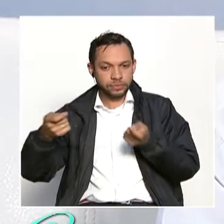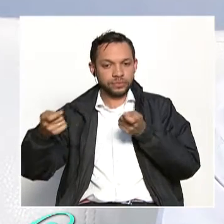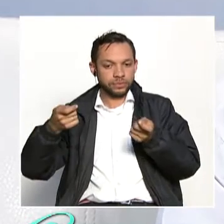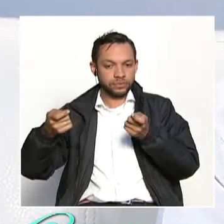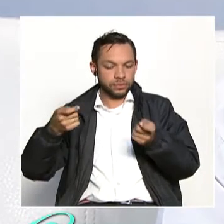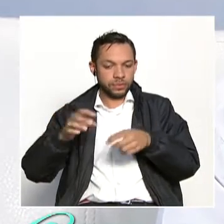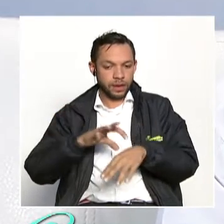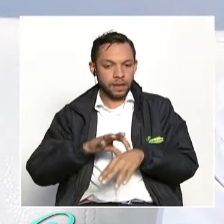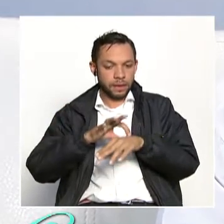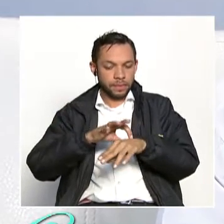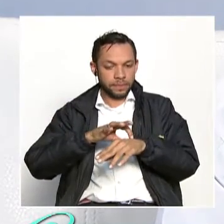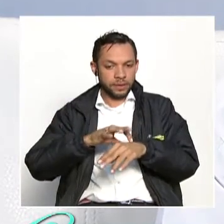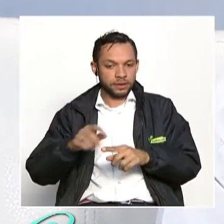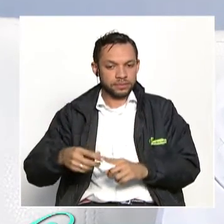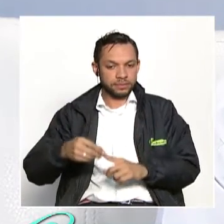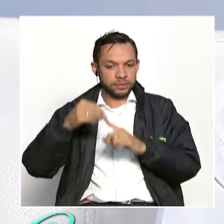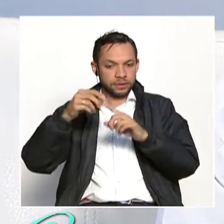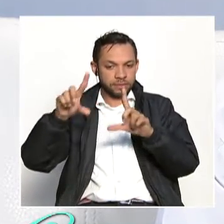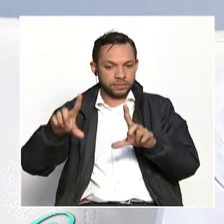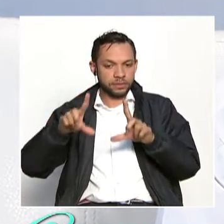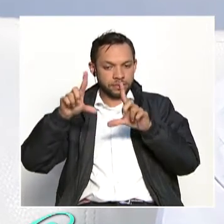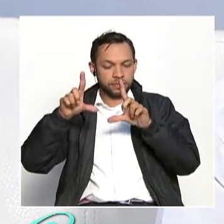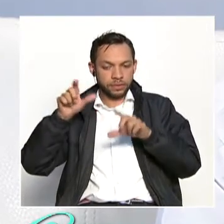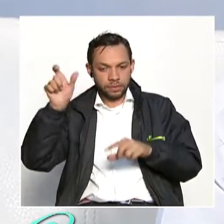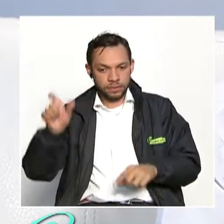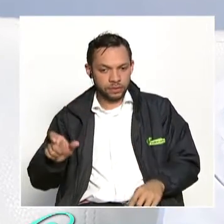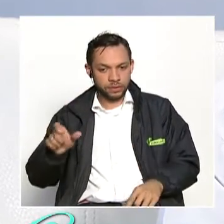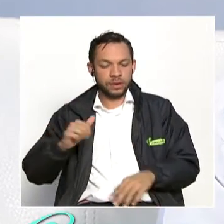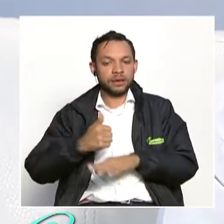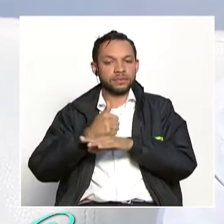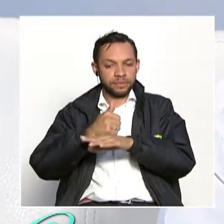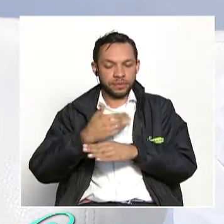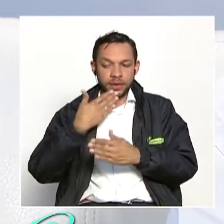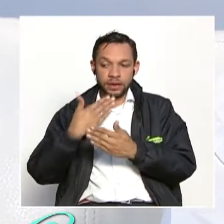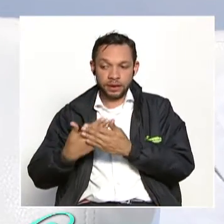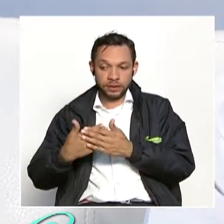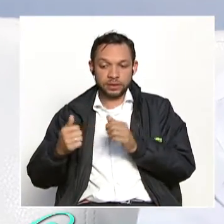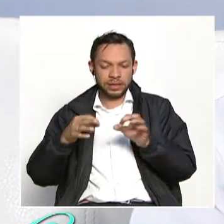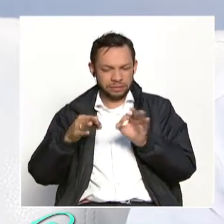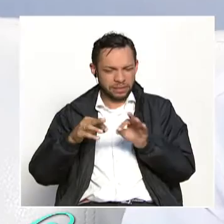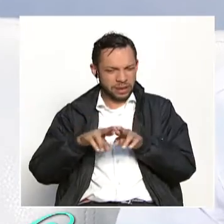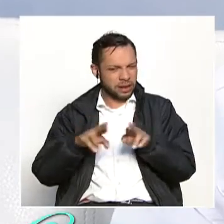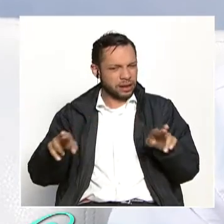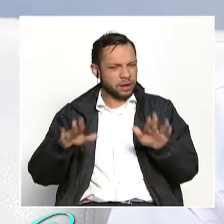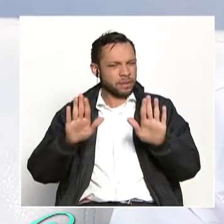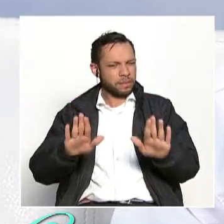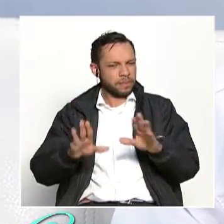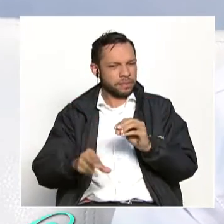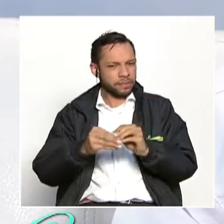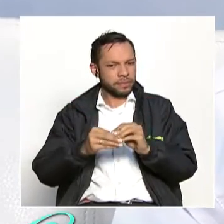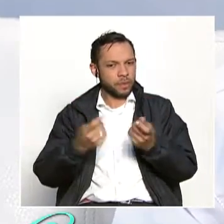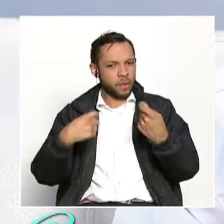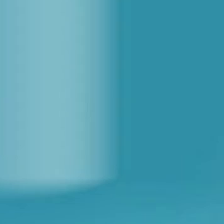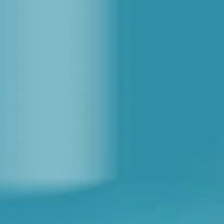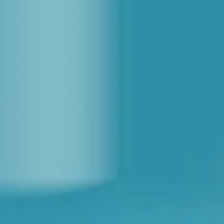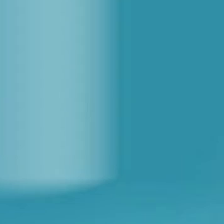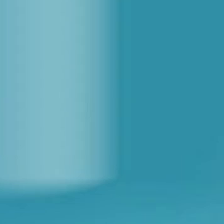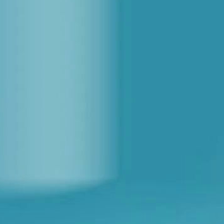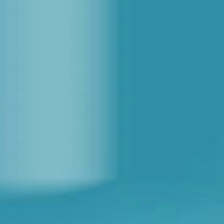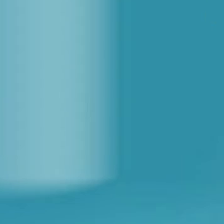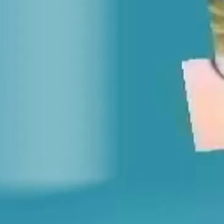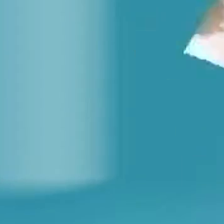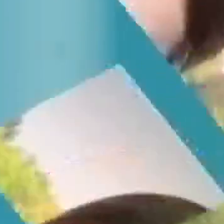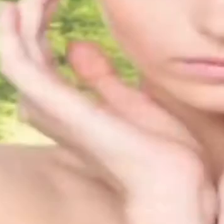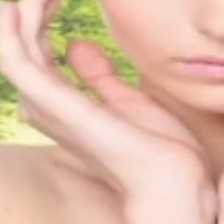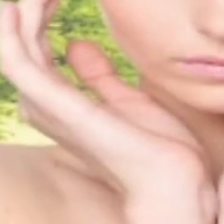del doctorado, del programa de doctorado de la Universidad, el doctor Carlos González, para este gran evento. Ya regresamos después de este corte de comerciales. Esto no